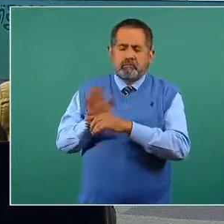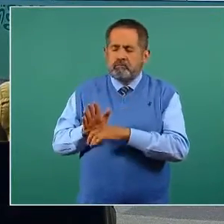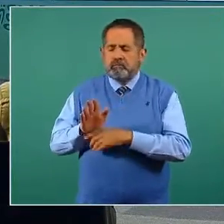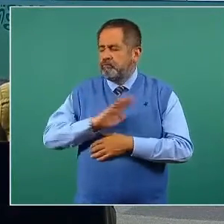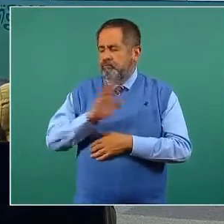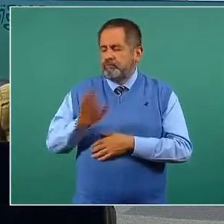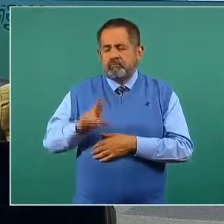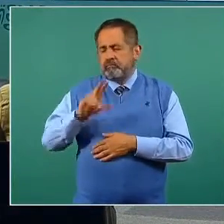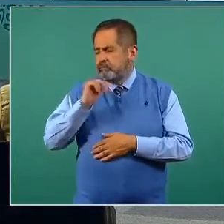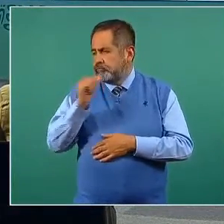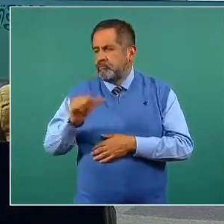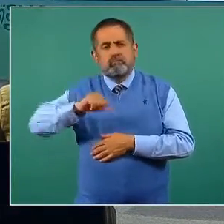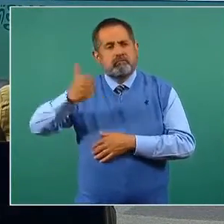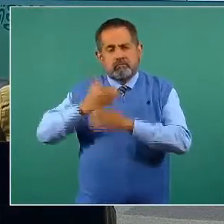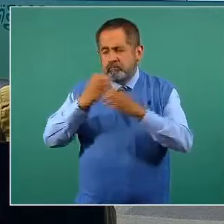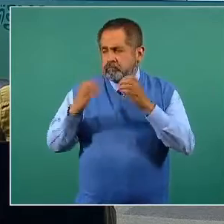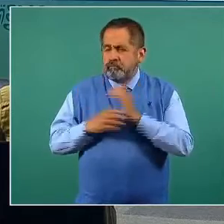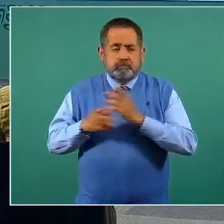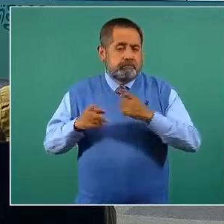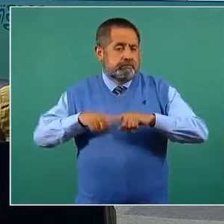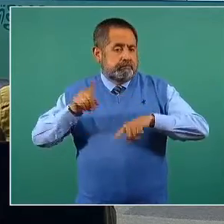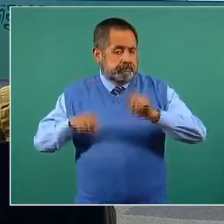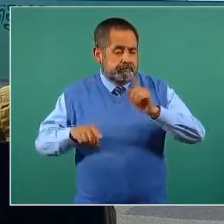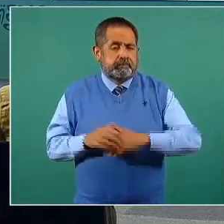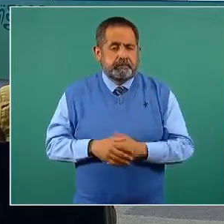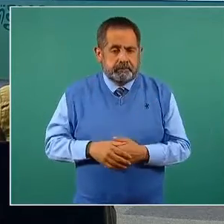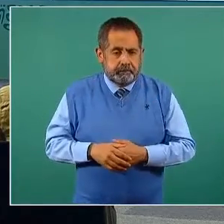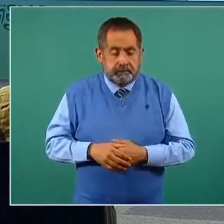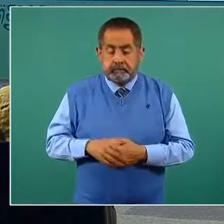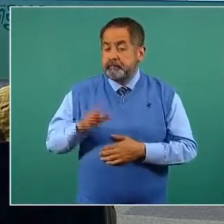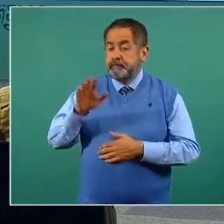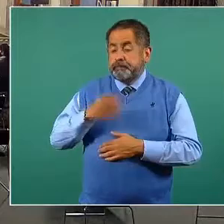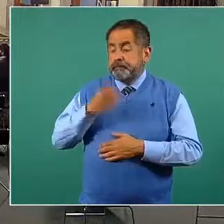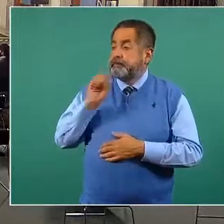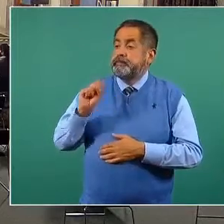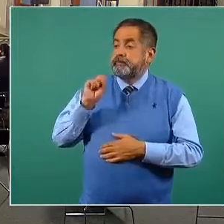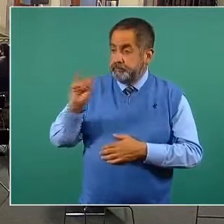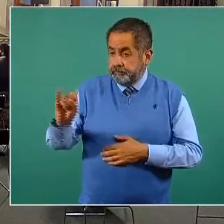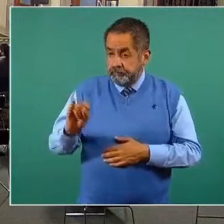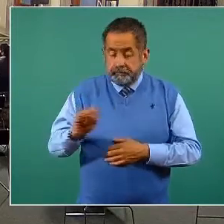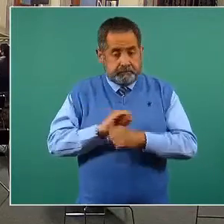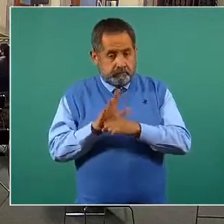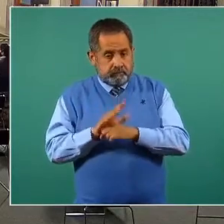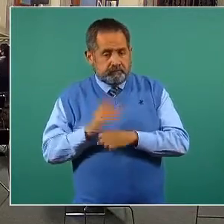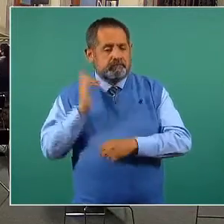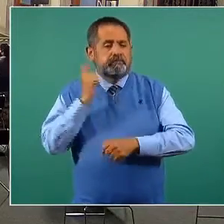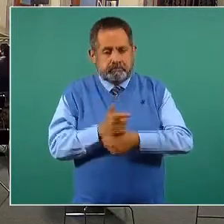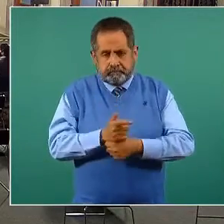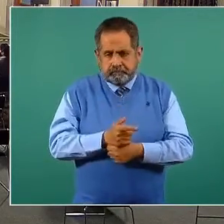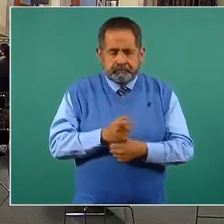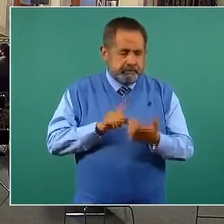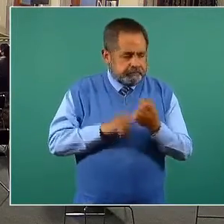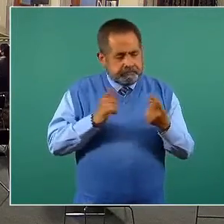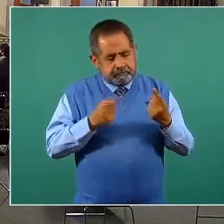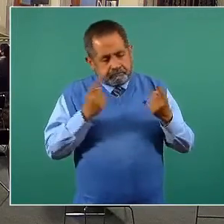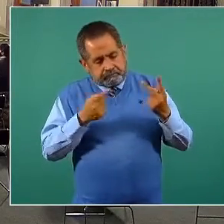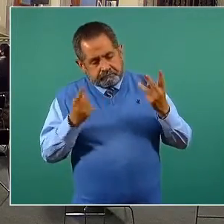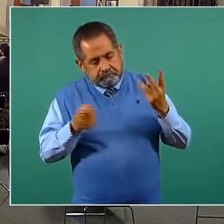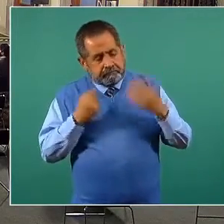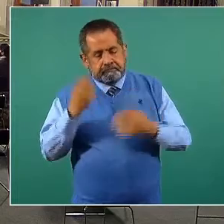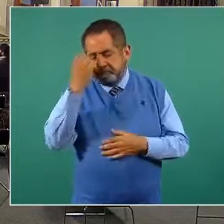está registrado en el certificado de defunción. Cuando lo ratifica, entonces quiere decir que el comité encontró todos los elementos